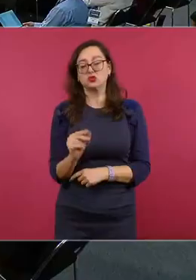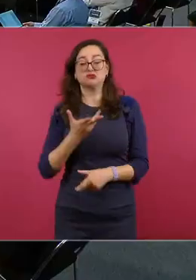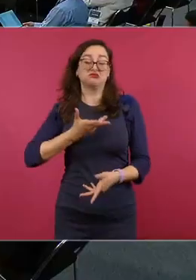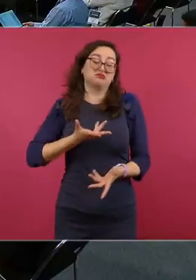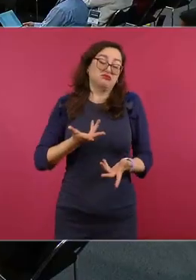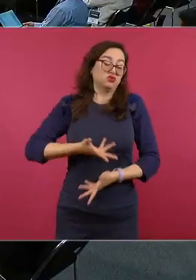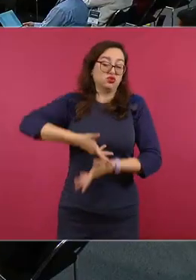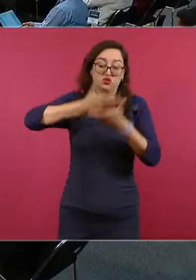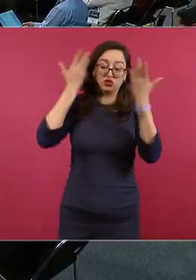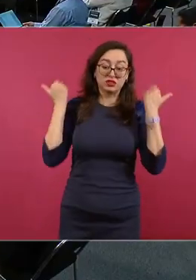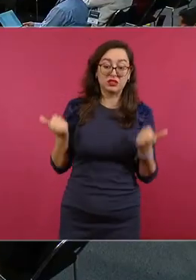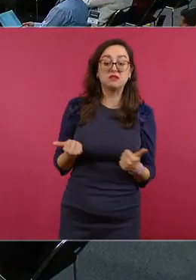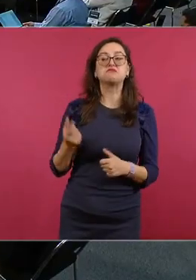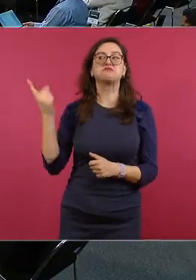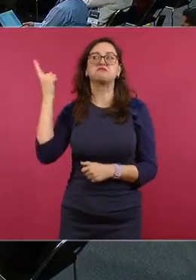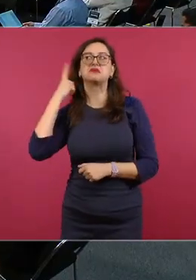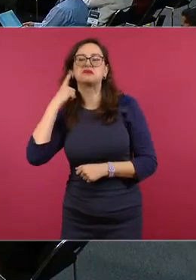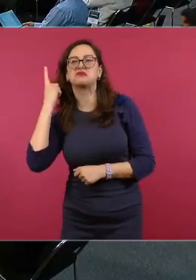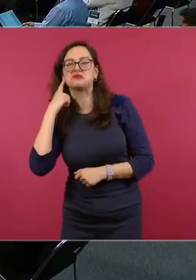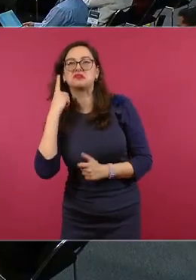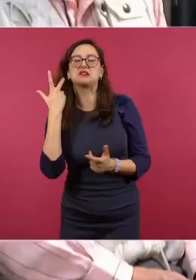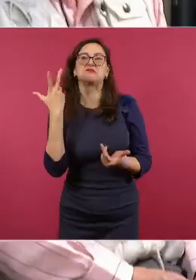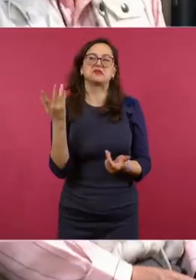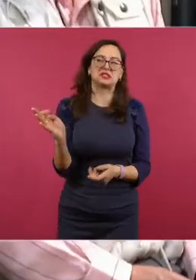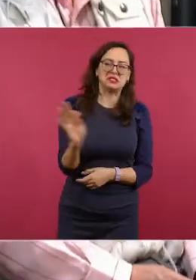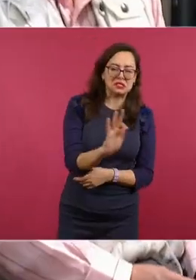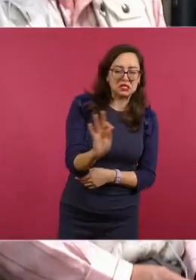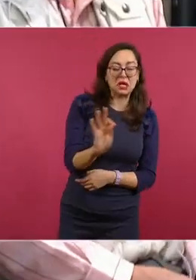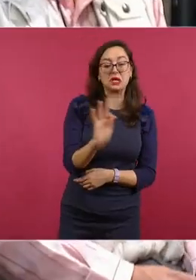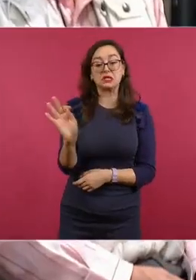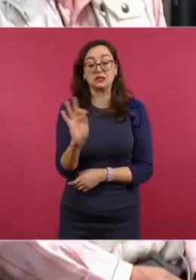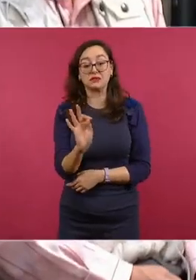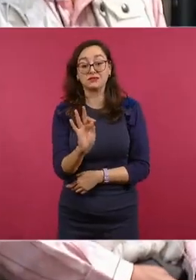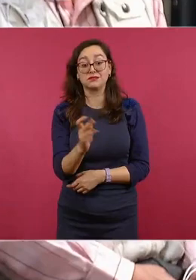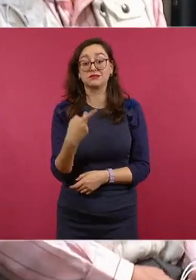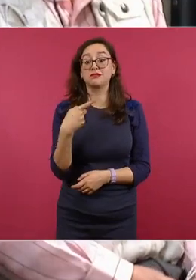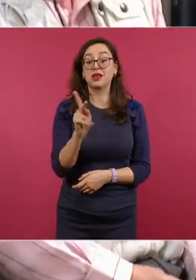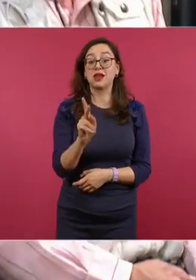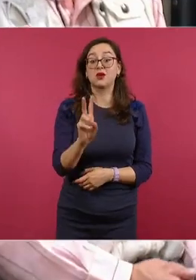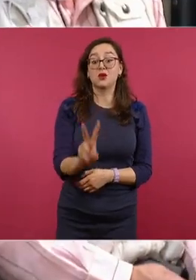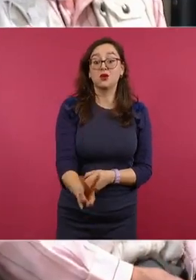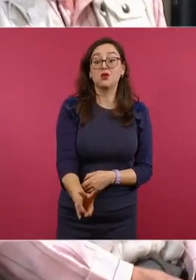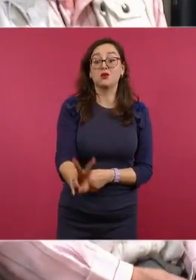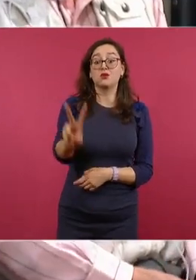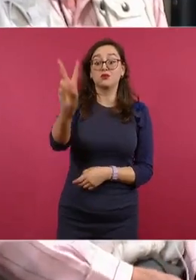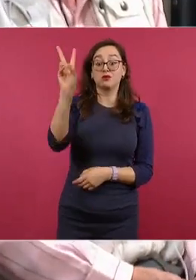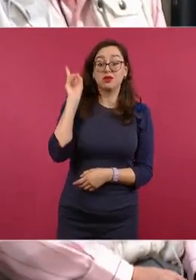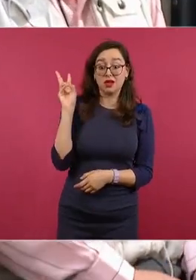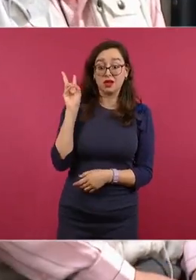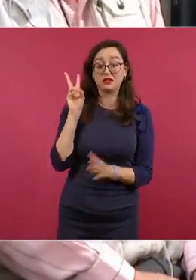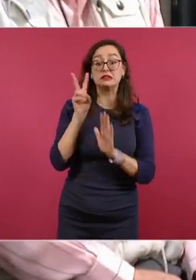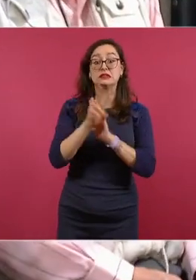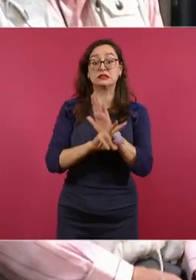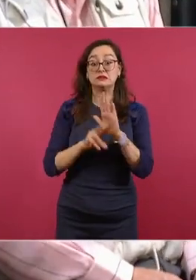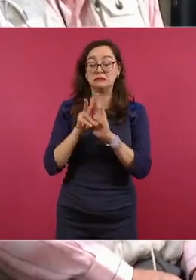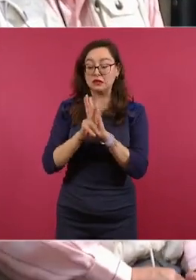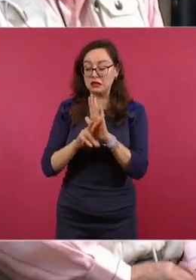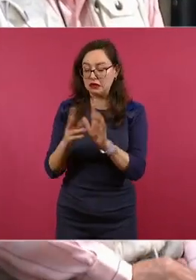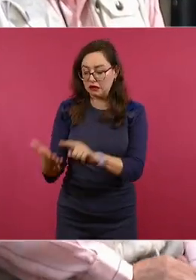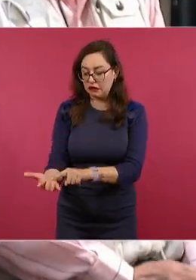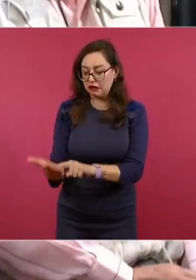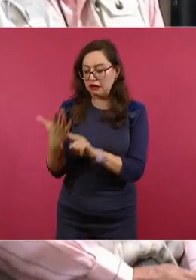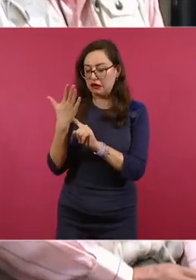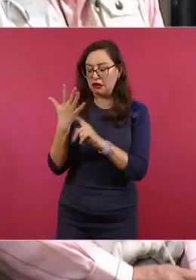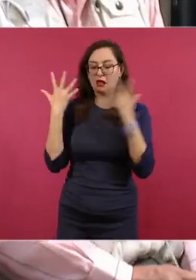sección magisterial, y hasta el viernes pasado que me hicieron llegar este video, pues